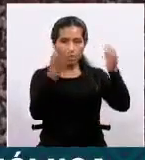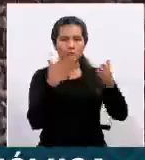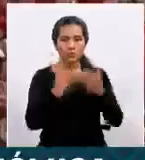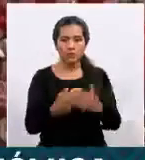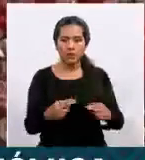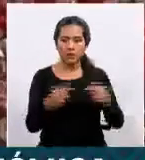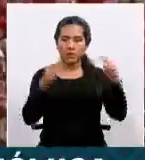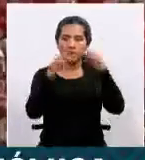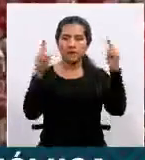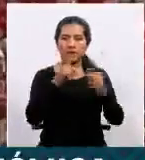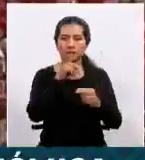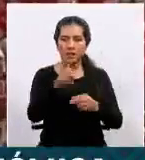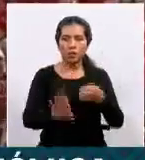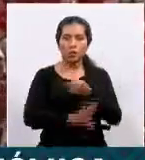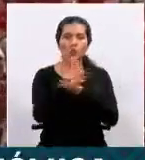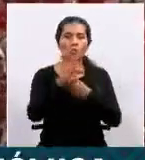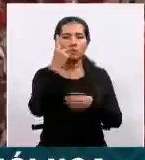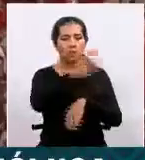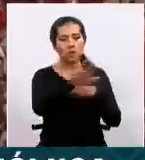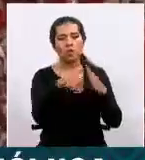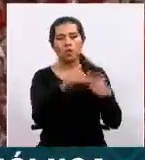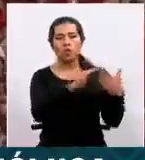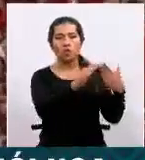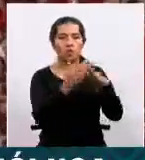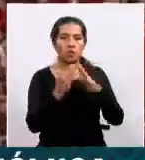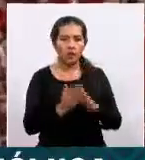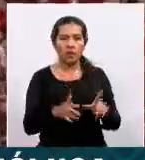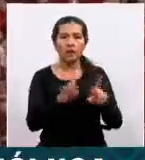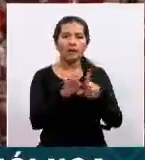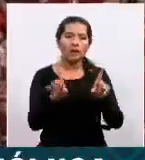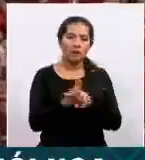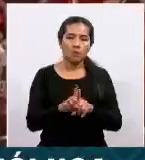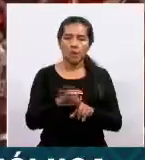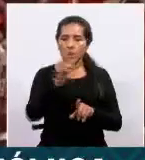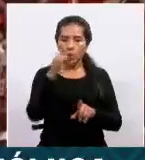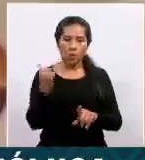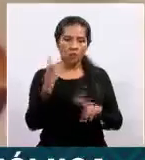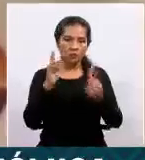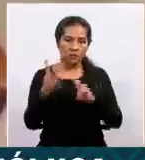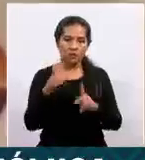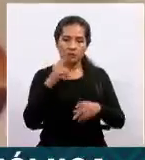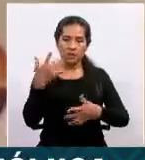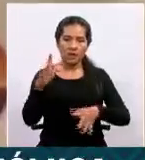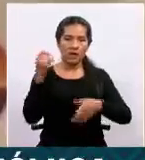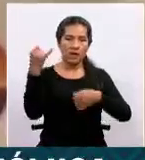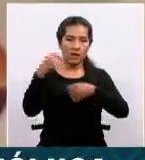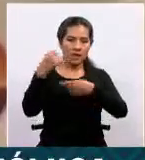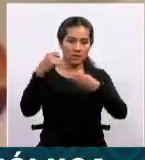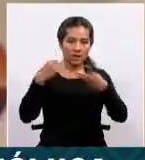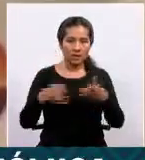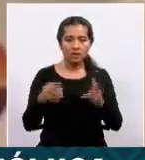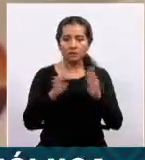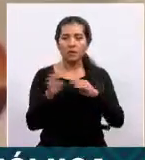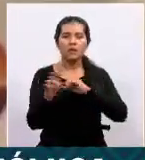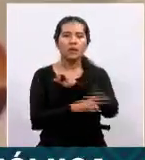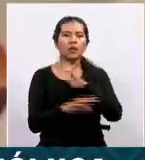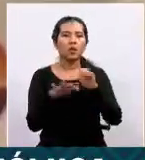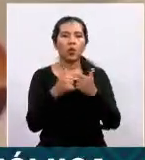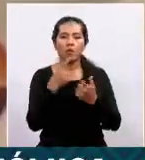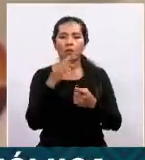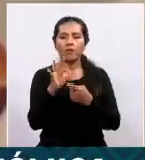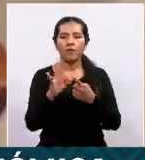de seguridad y de protección a la ciudadanía y los índices de natalidad, entre muchos otros